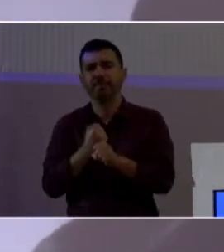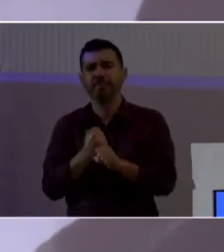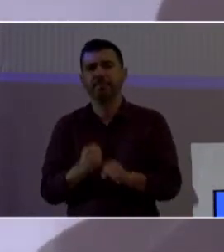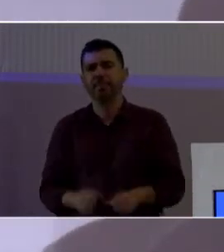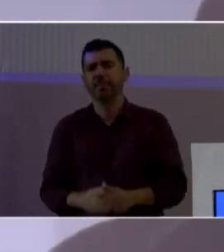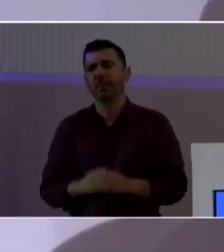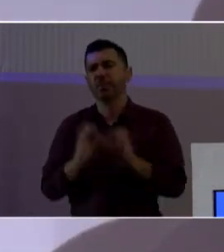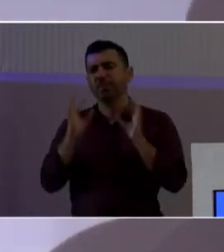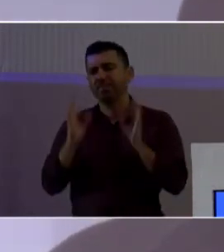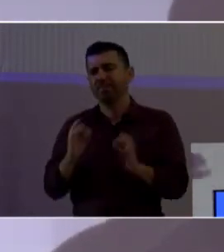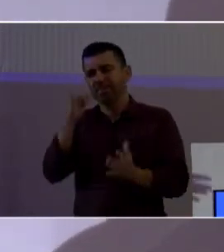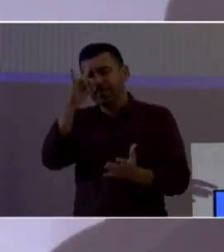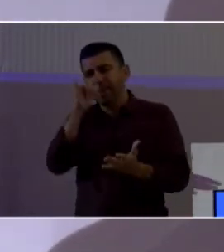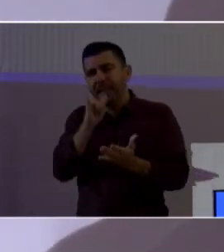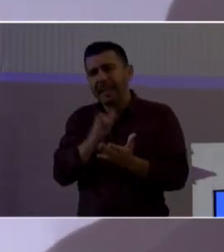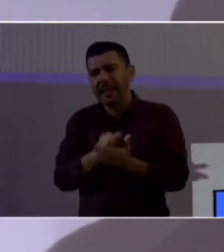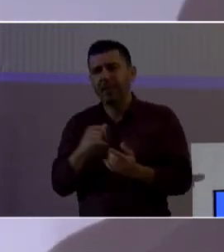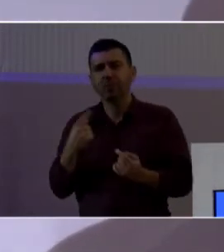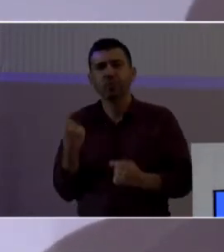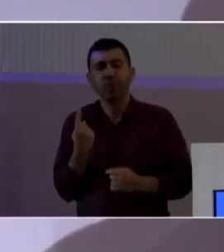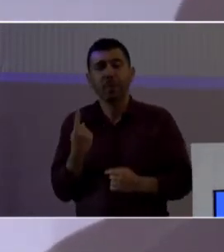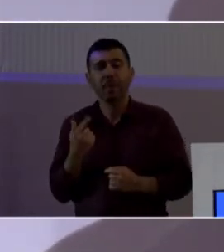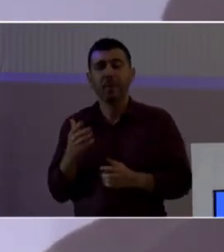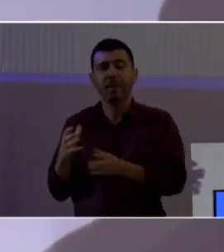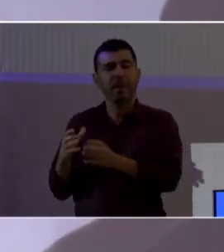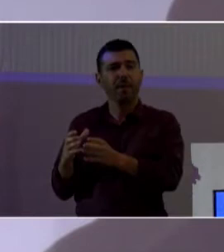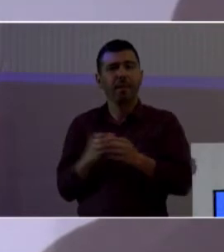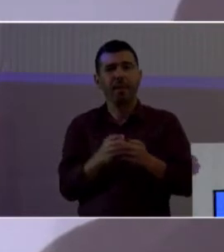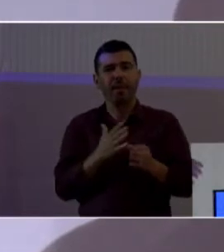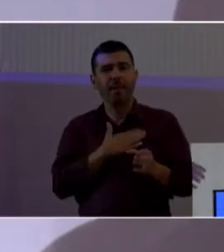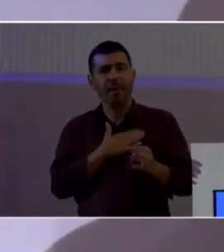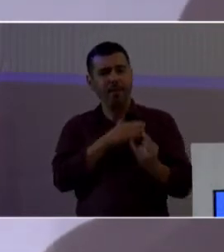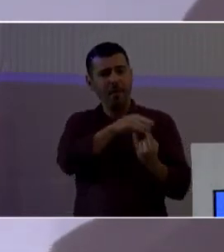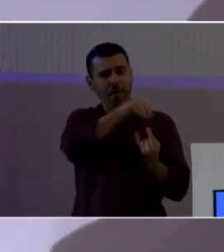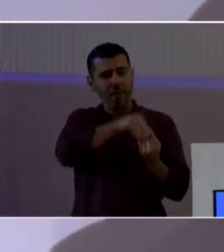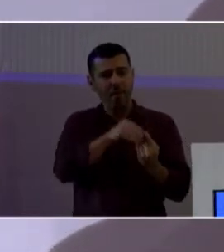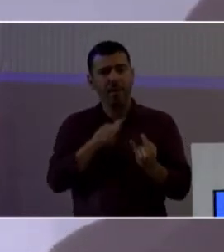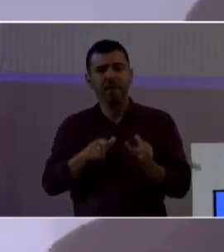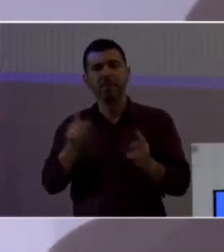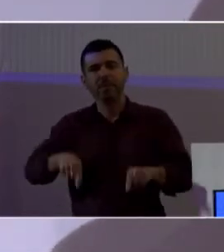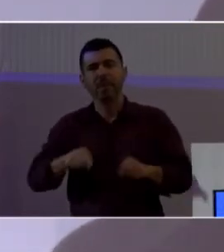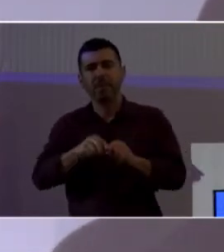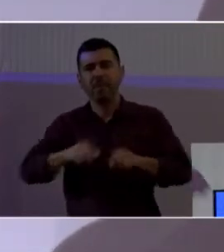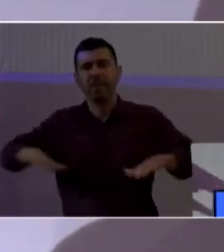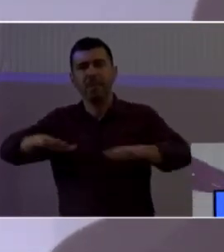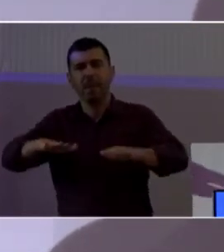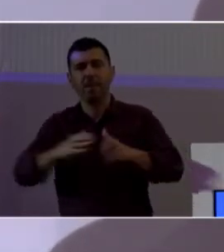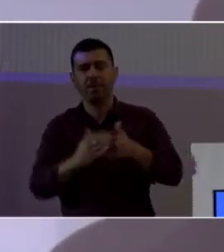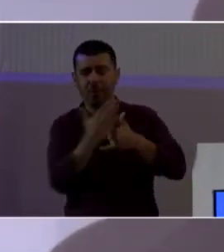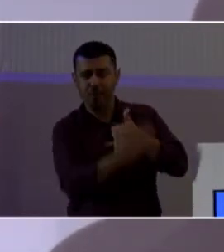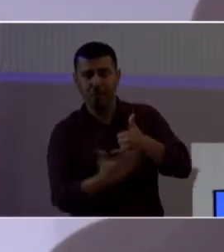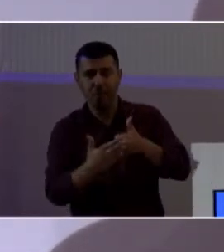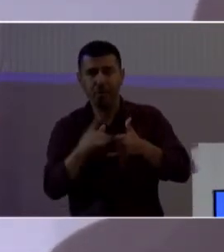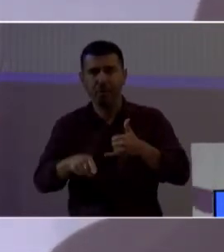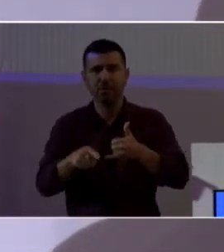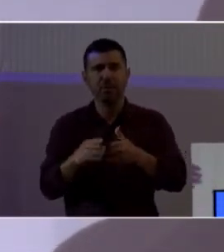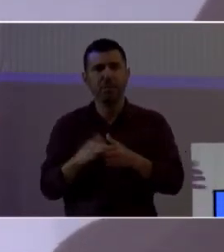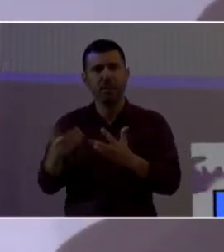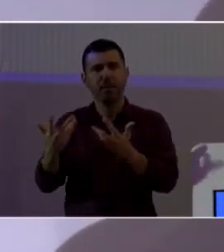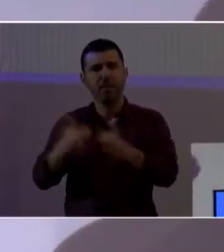para todas las que están en el territorio nacional, así como procesos individuales. Eso